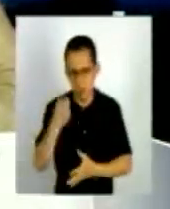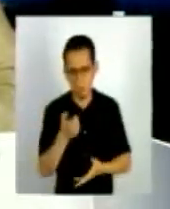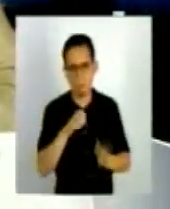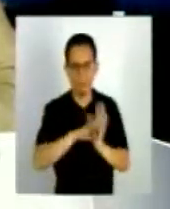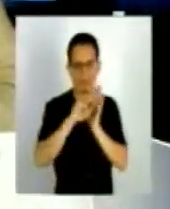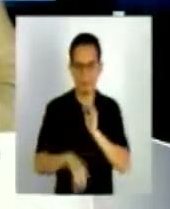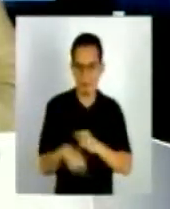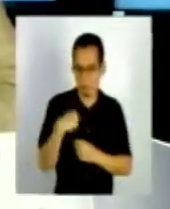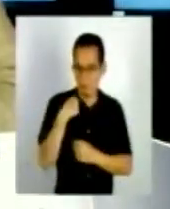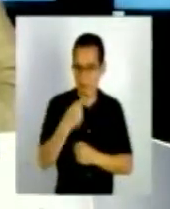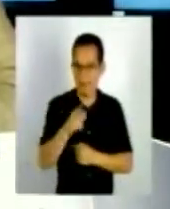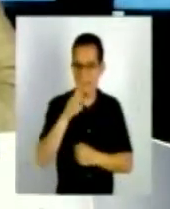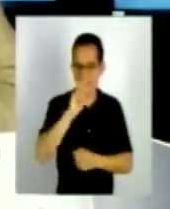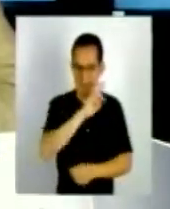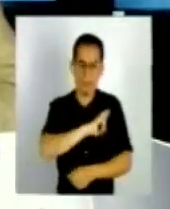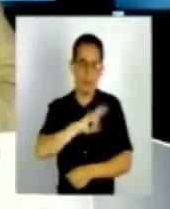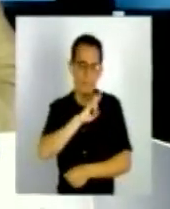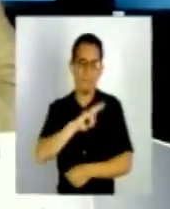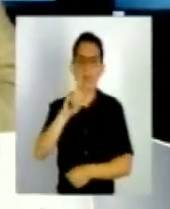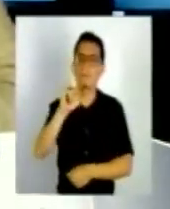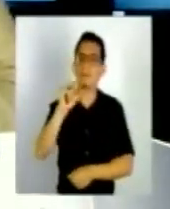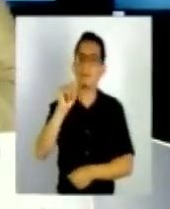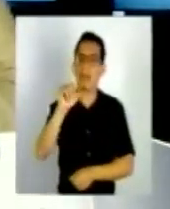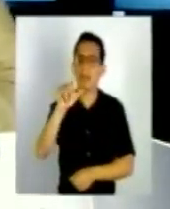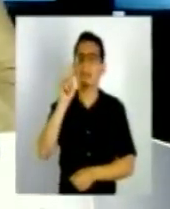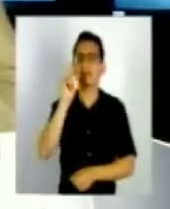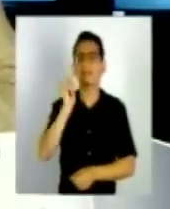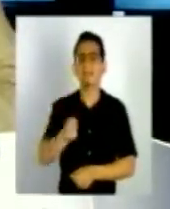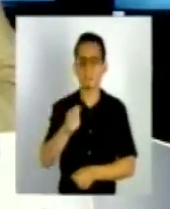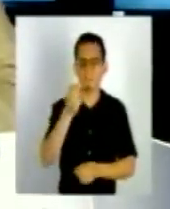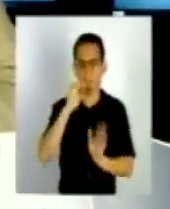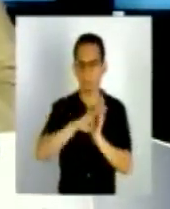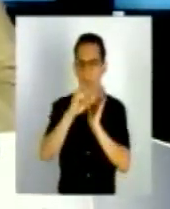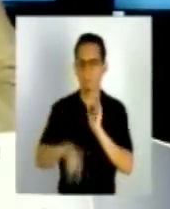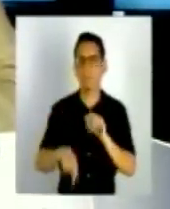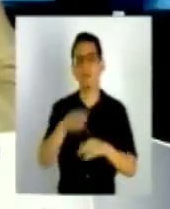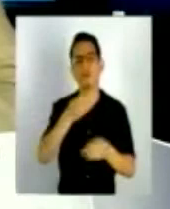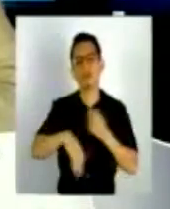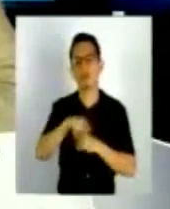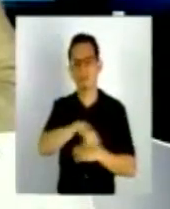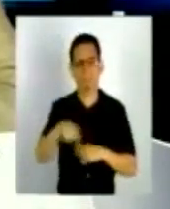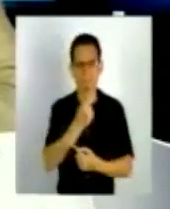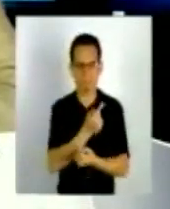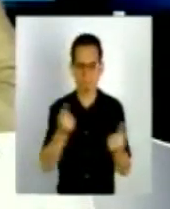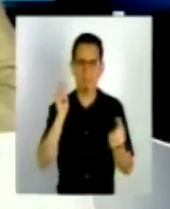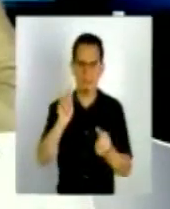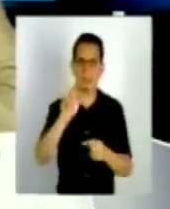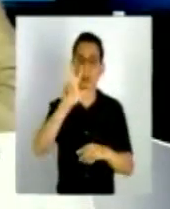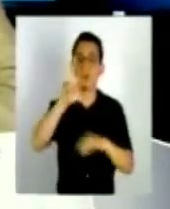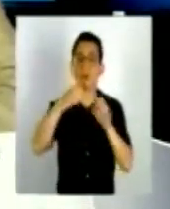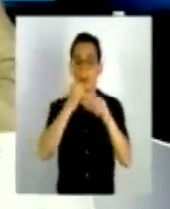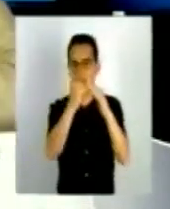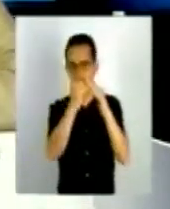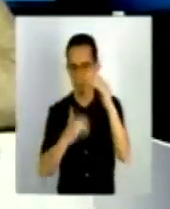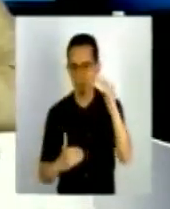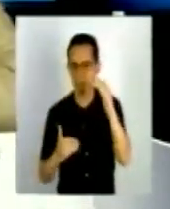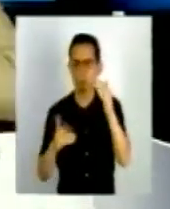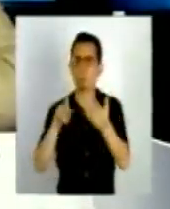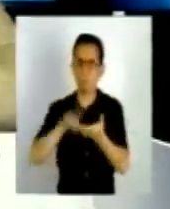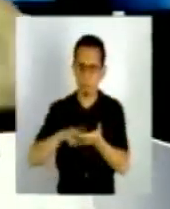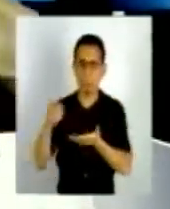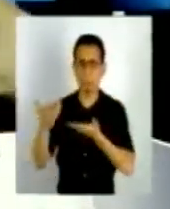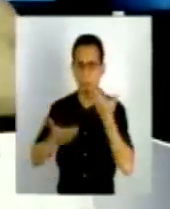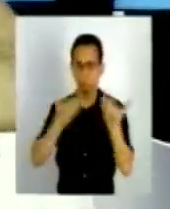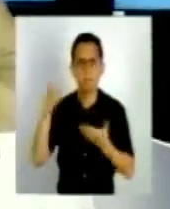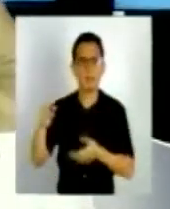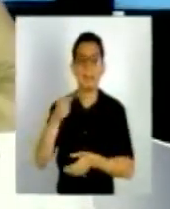Una renta vital para todos los menores de edad que estudian, empezando por el hecho de que he propuesto que ningún